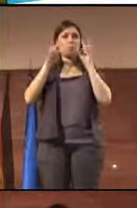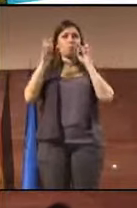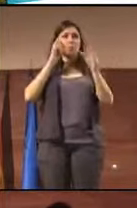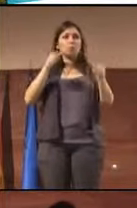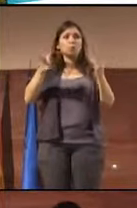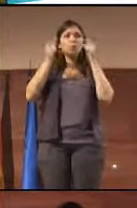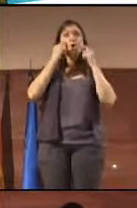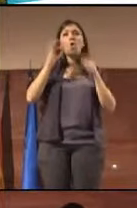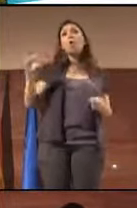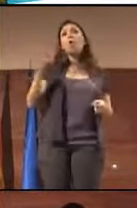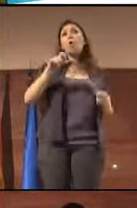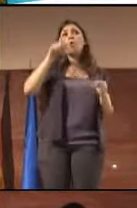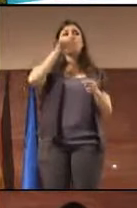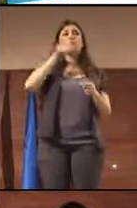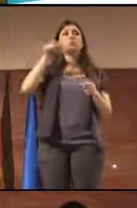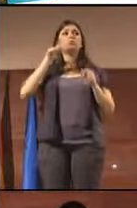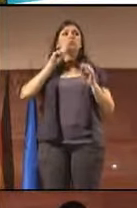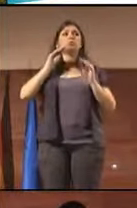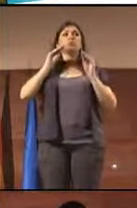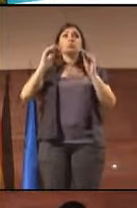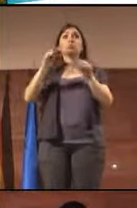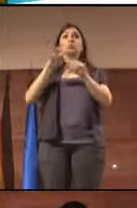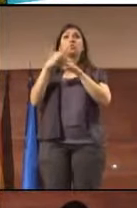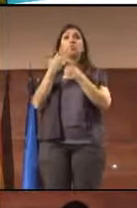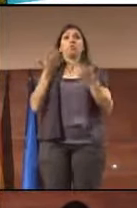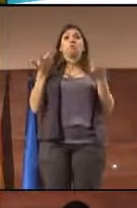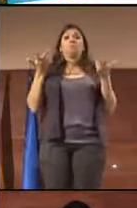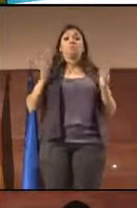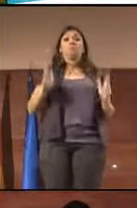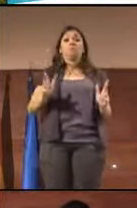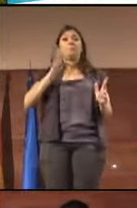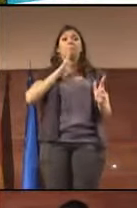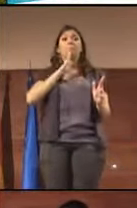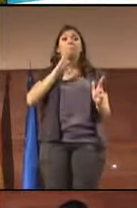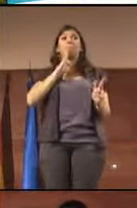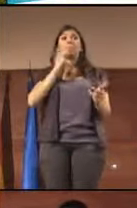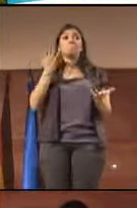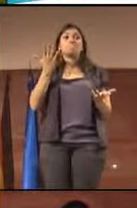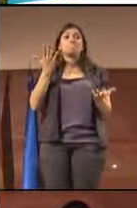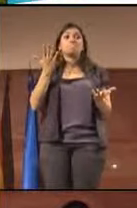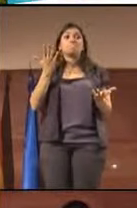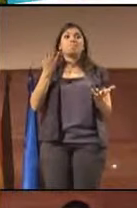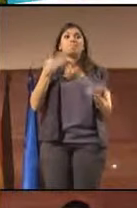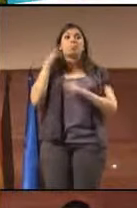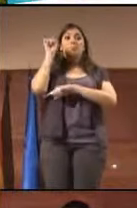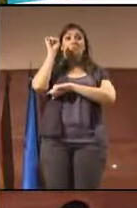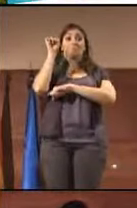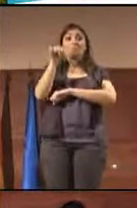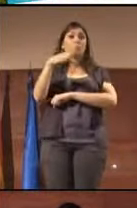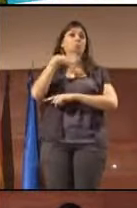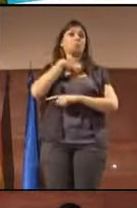gente a lo mejor que por su posición en la silla no puedan agachar la cabeza,